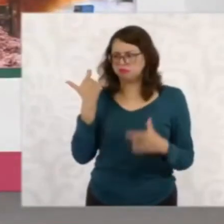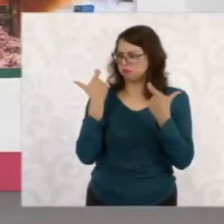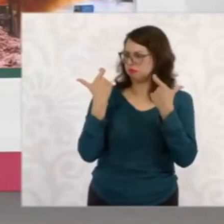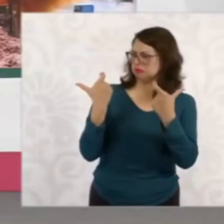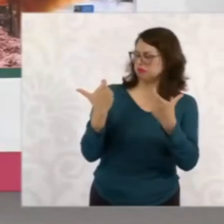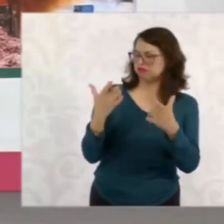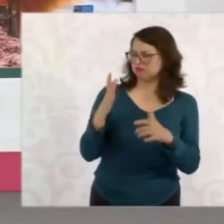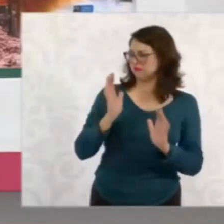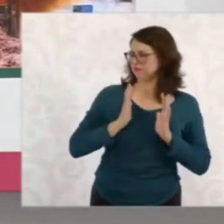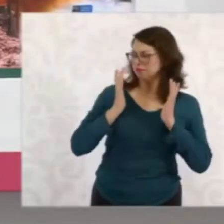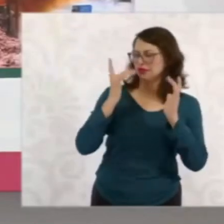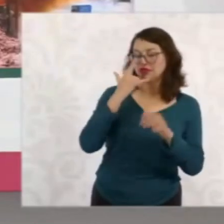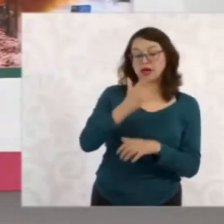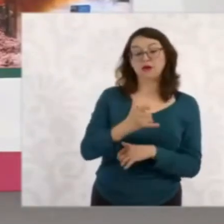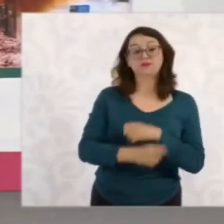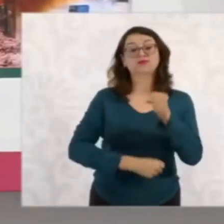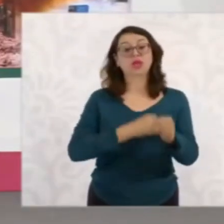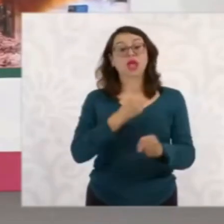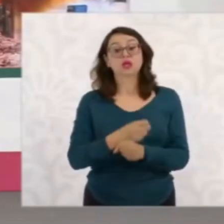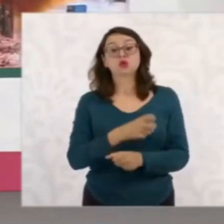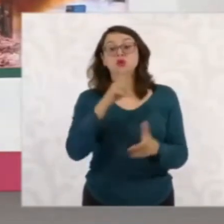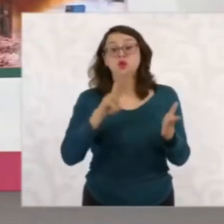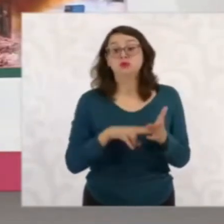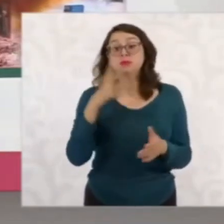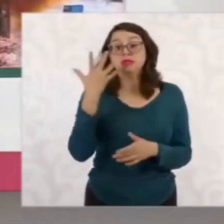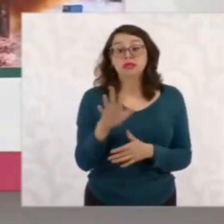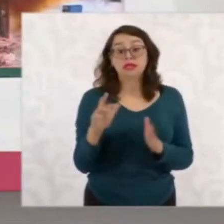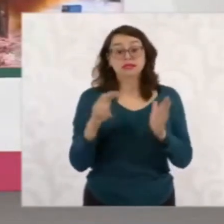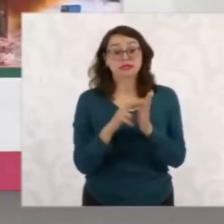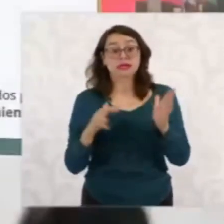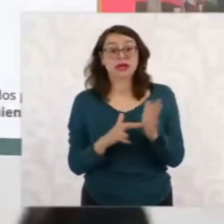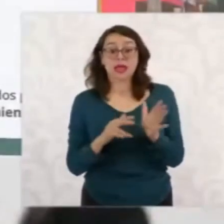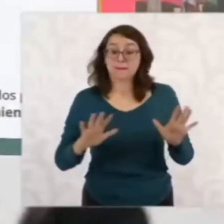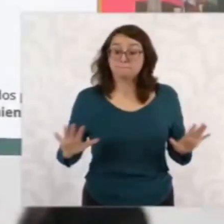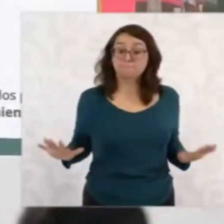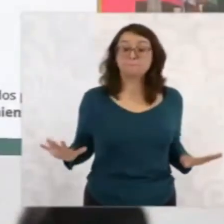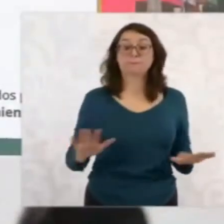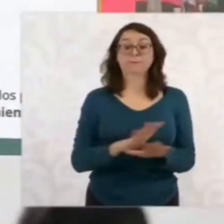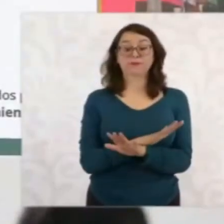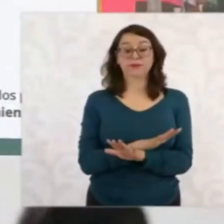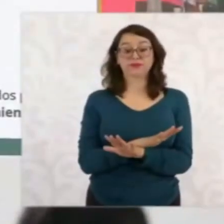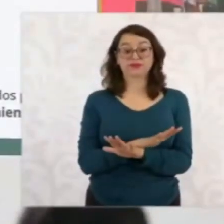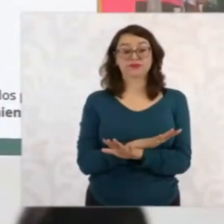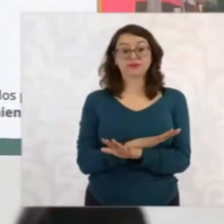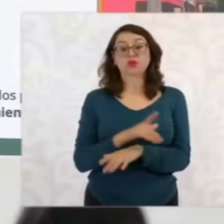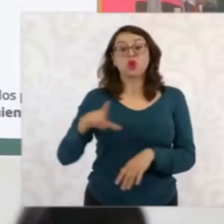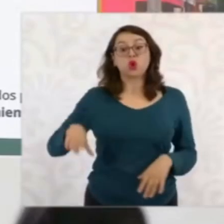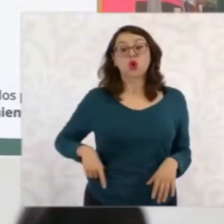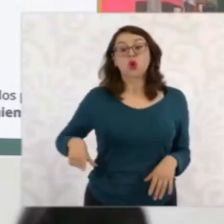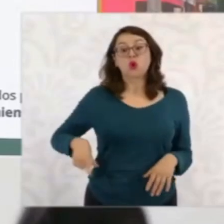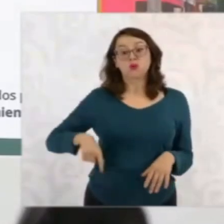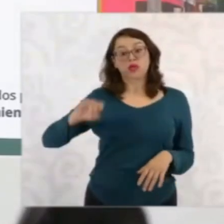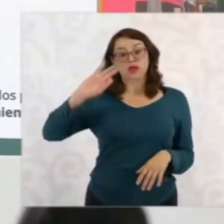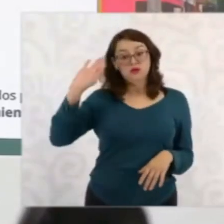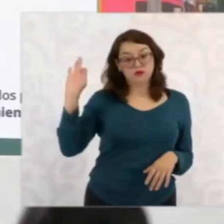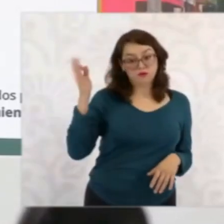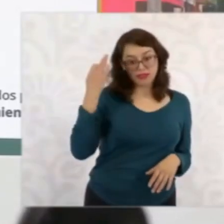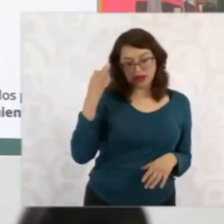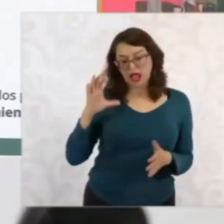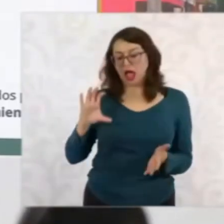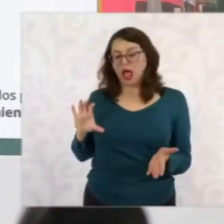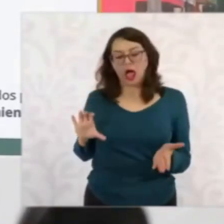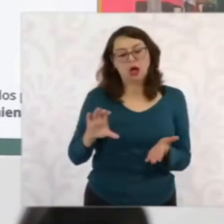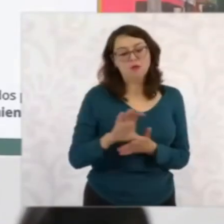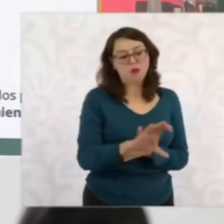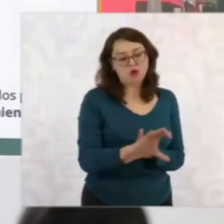En 2010 cambian la regla y ya dicen que ya puede aportar el gobierno federal la mitad sin necesidad de